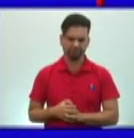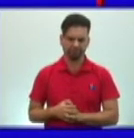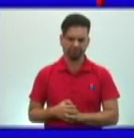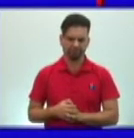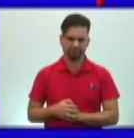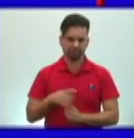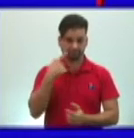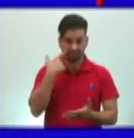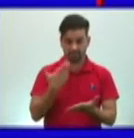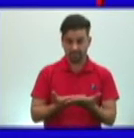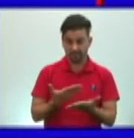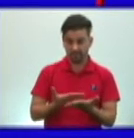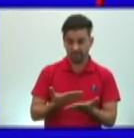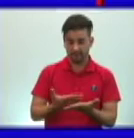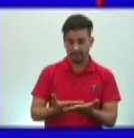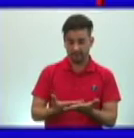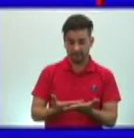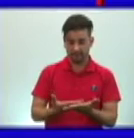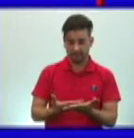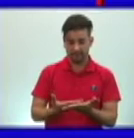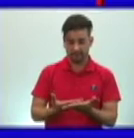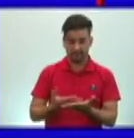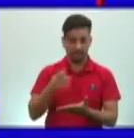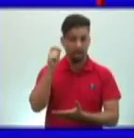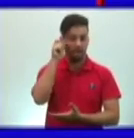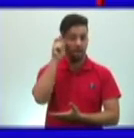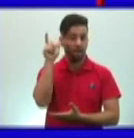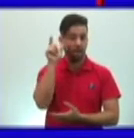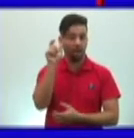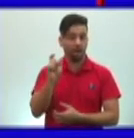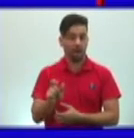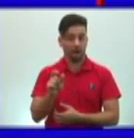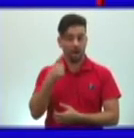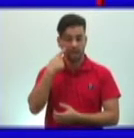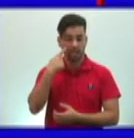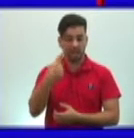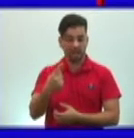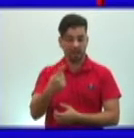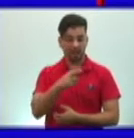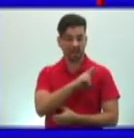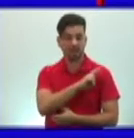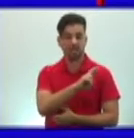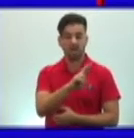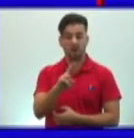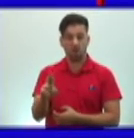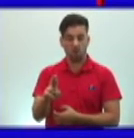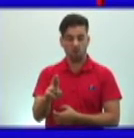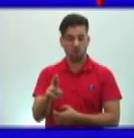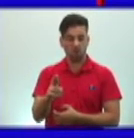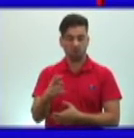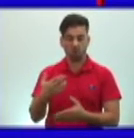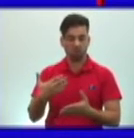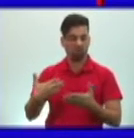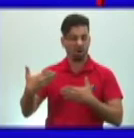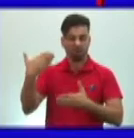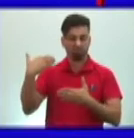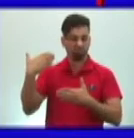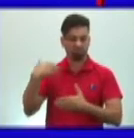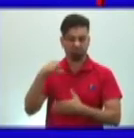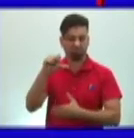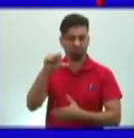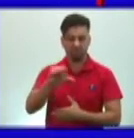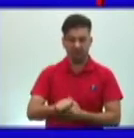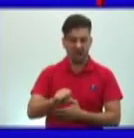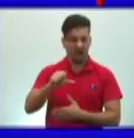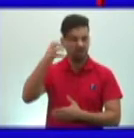los subjetivistas e idealistas que ven el proceso revolucionario como un elemento antojadizo de un